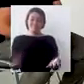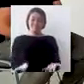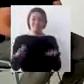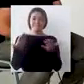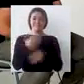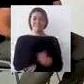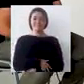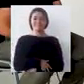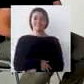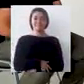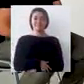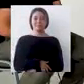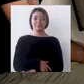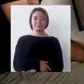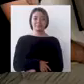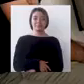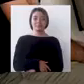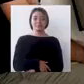recuerdo,